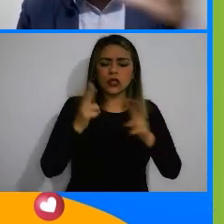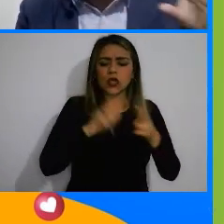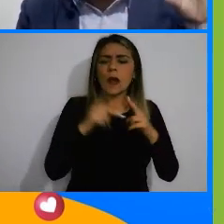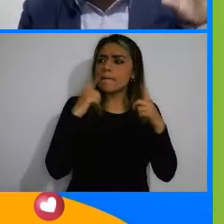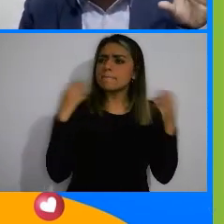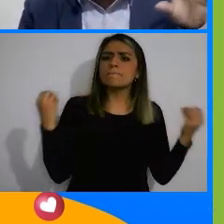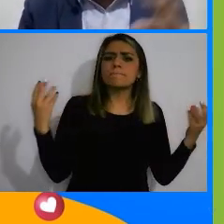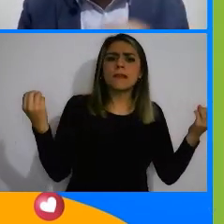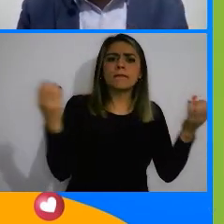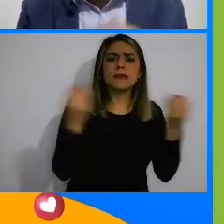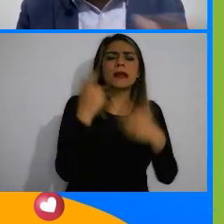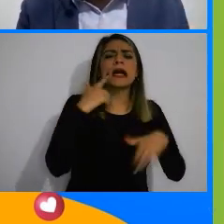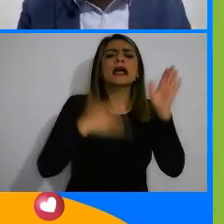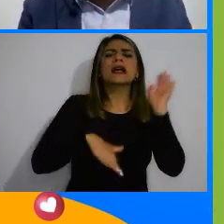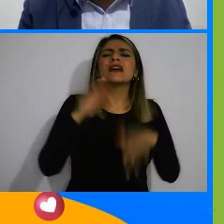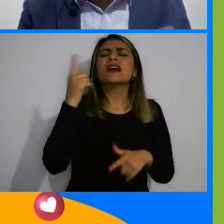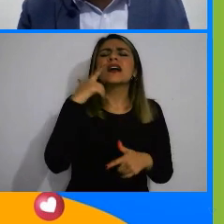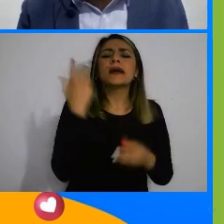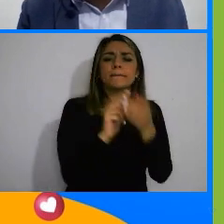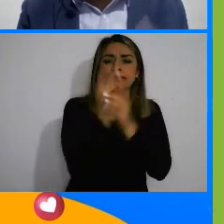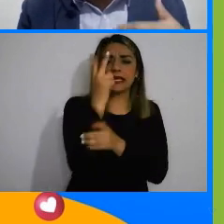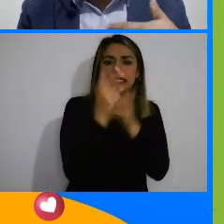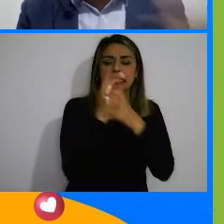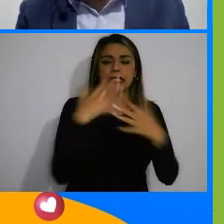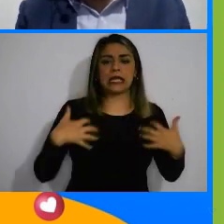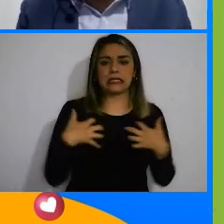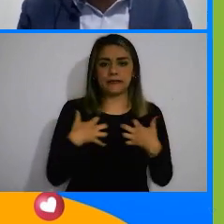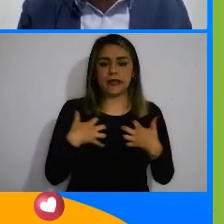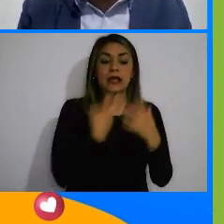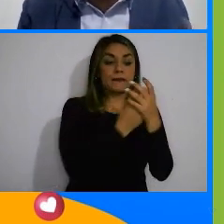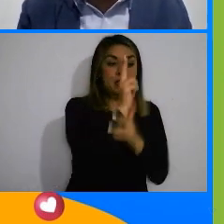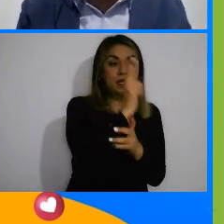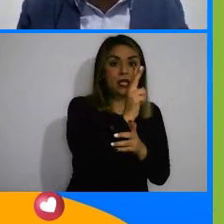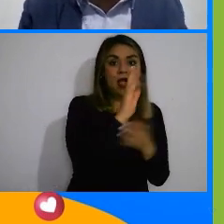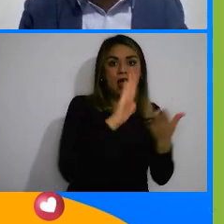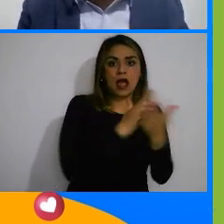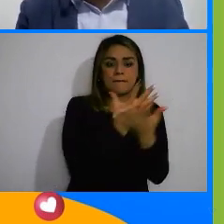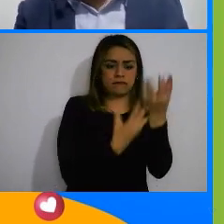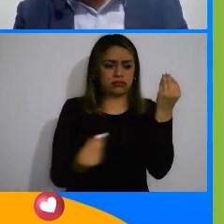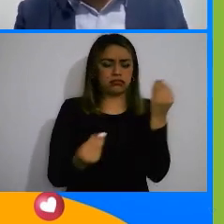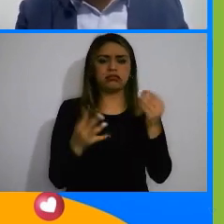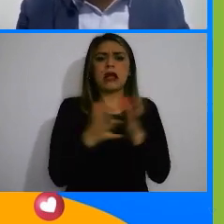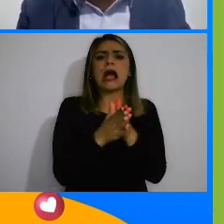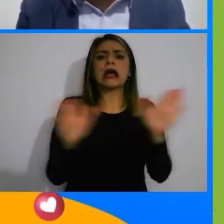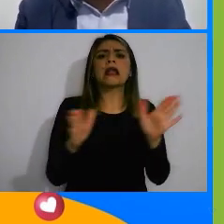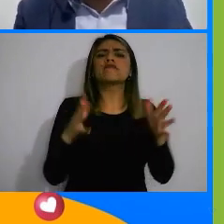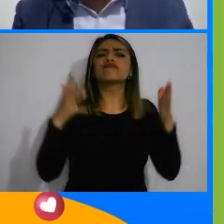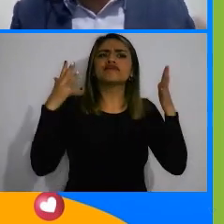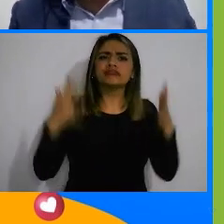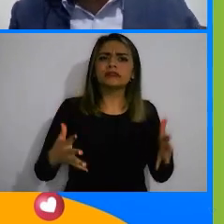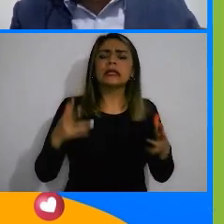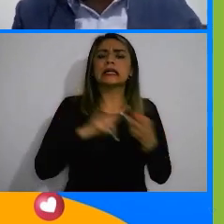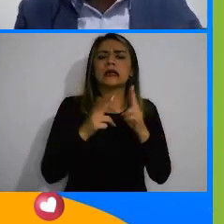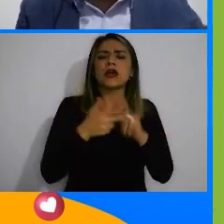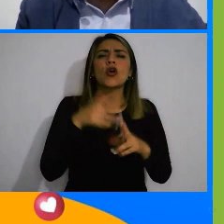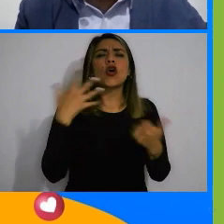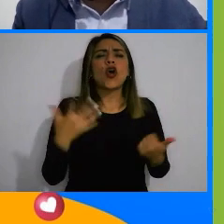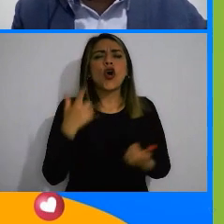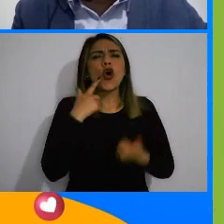y que más interactuamos son los vegetales y los animales, ¿no? Los vegetales tienen una división amplísima que aquí como